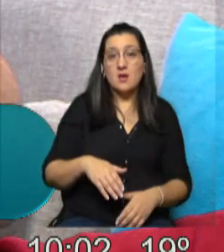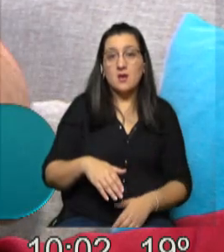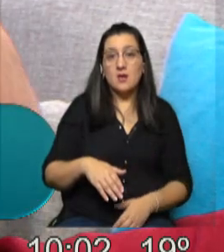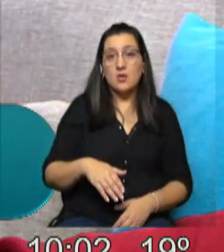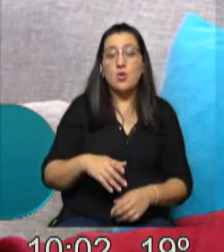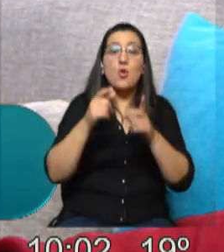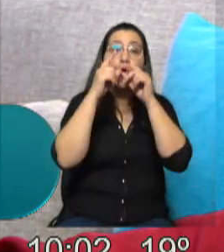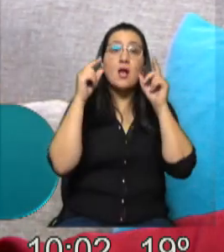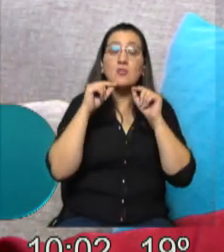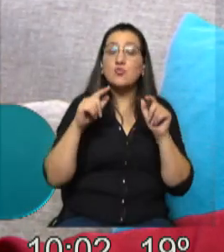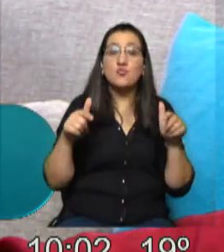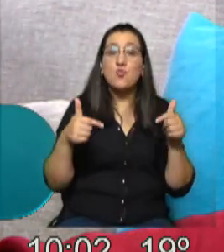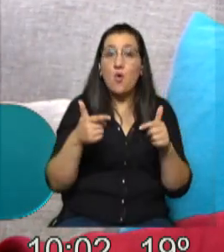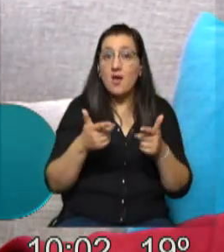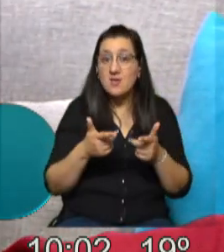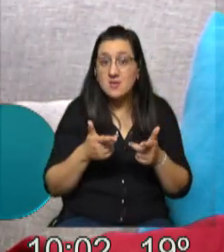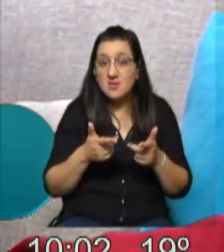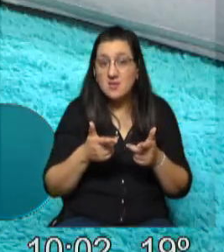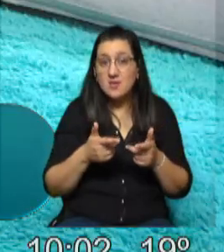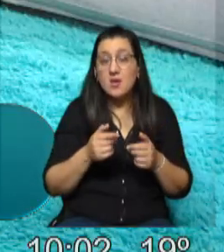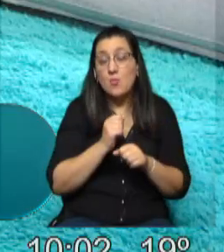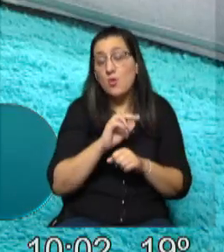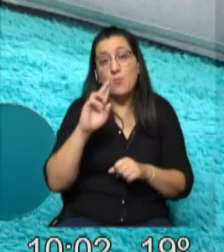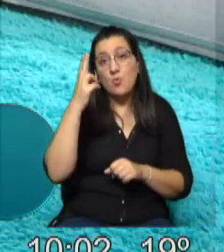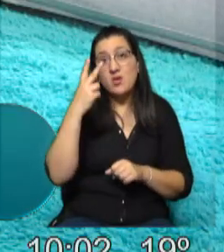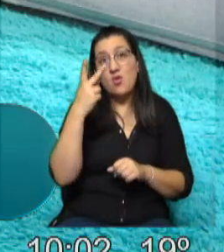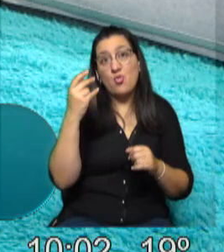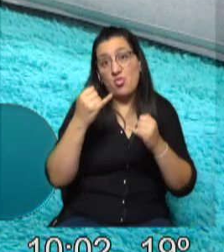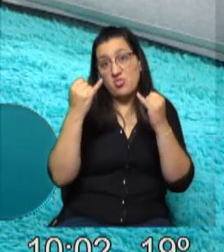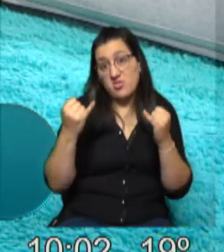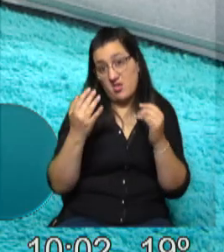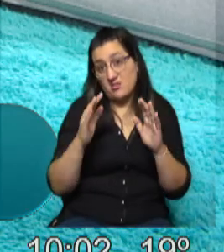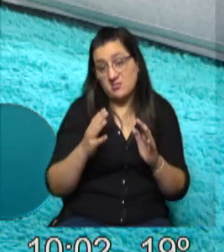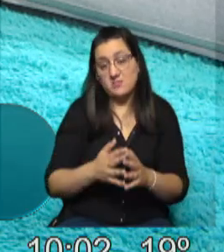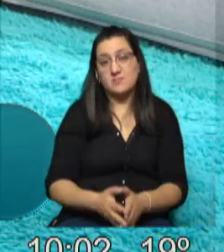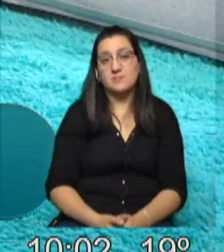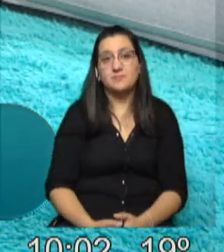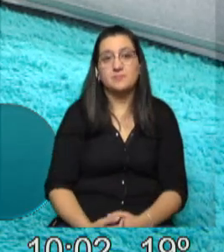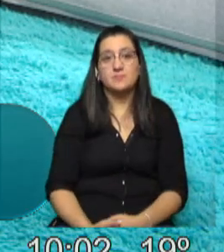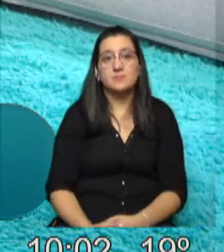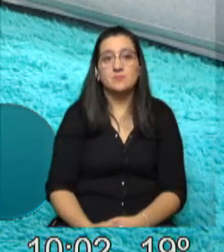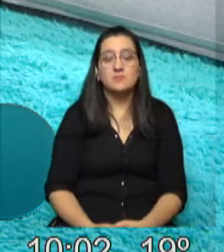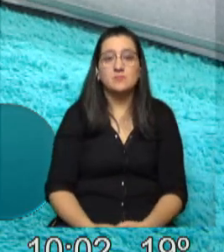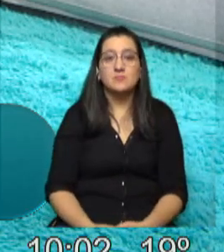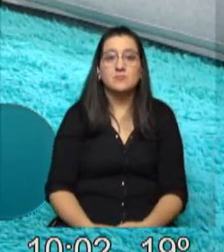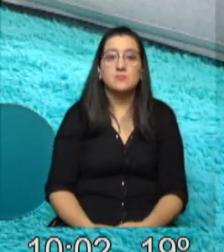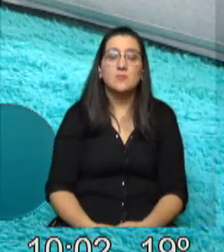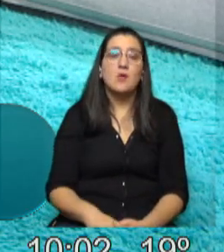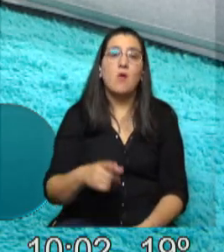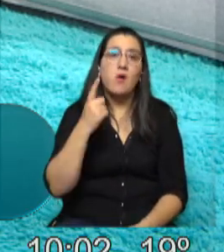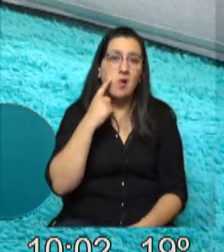los gatos no tienen esa enzima, por lo tanto pueden morir a los dos días de haberla ingerido. ¿Golosinas pueden comer? Sí,